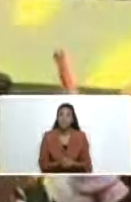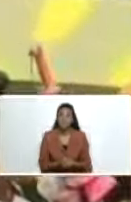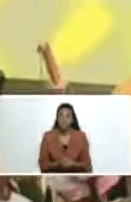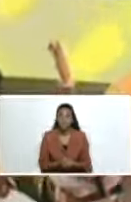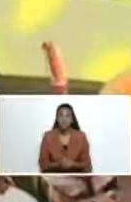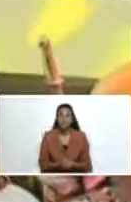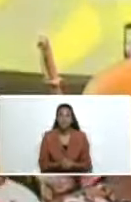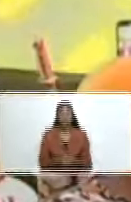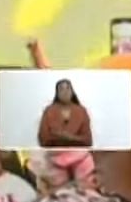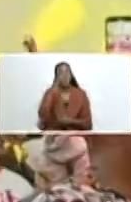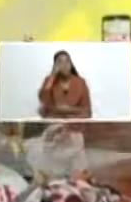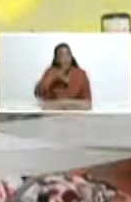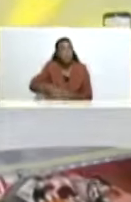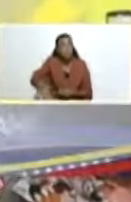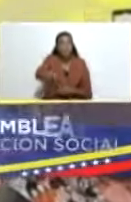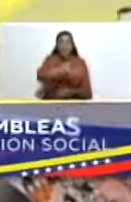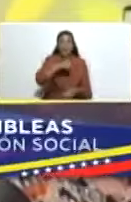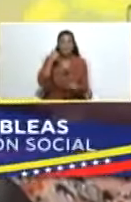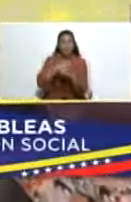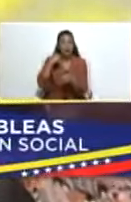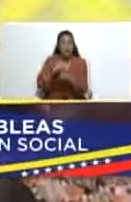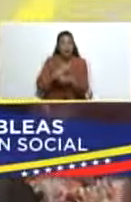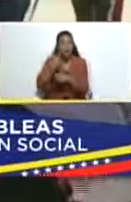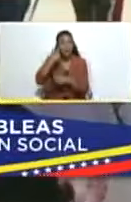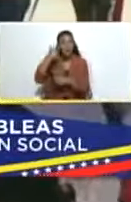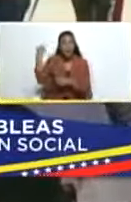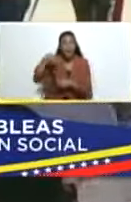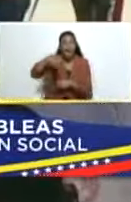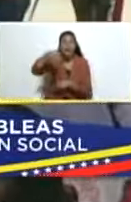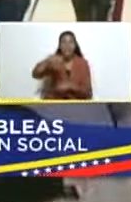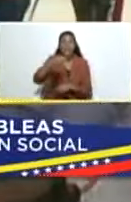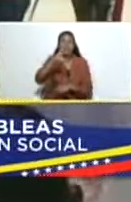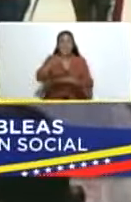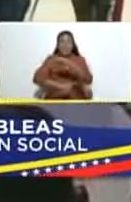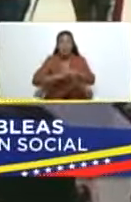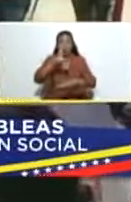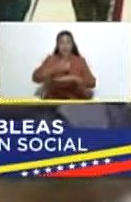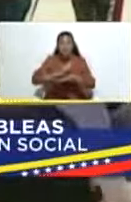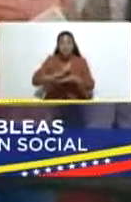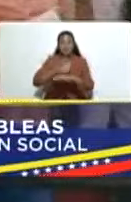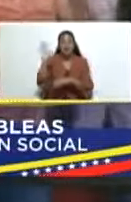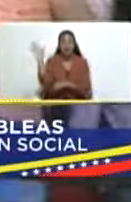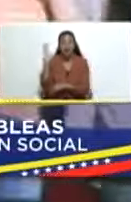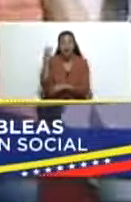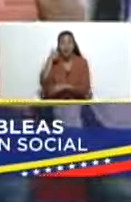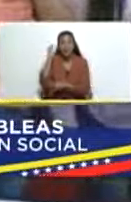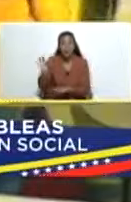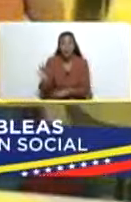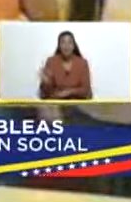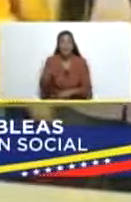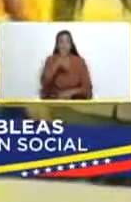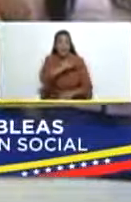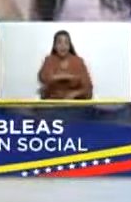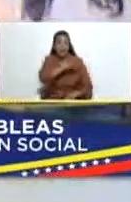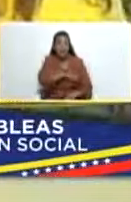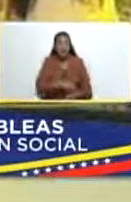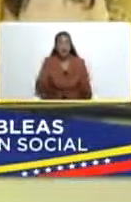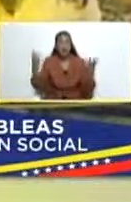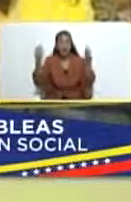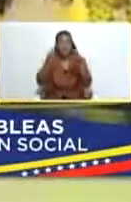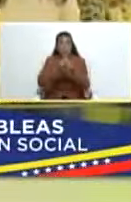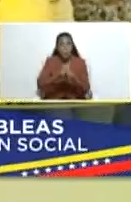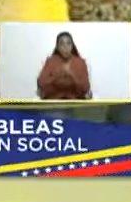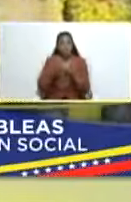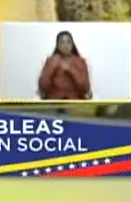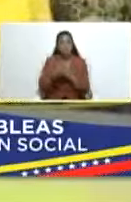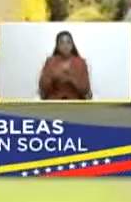El pueblo trabajador con esta transformación número 4 del área social, acompañando con